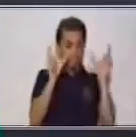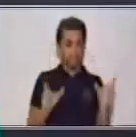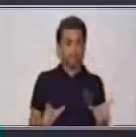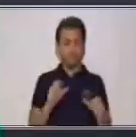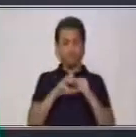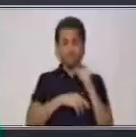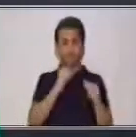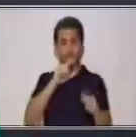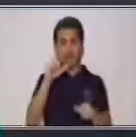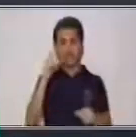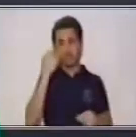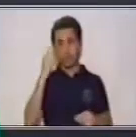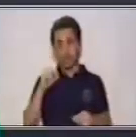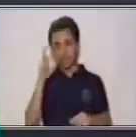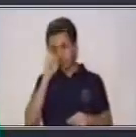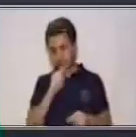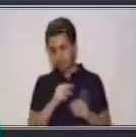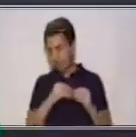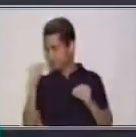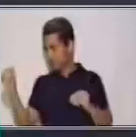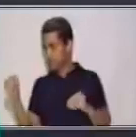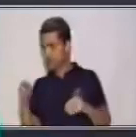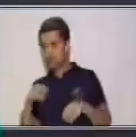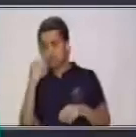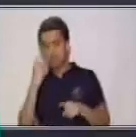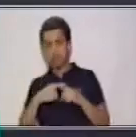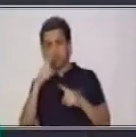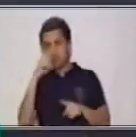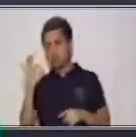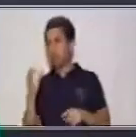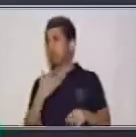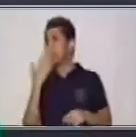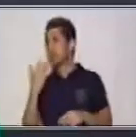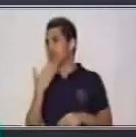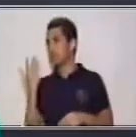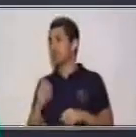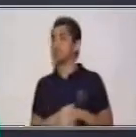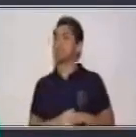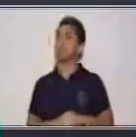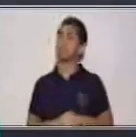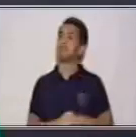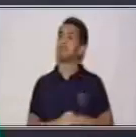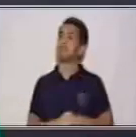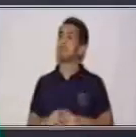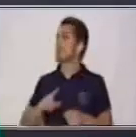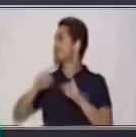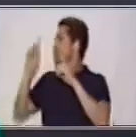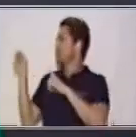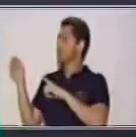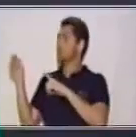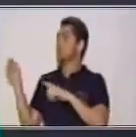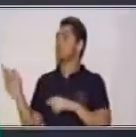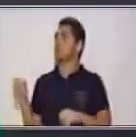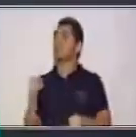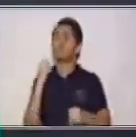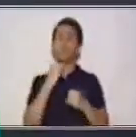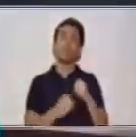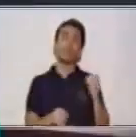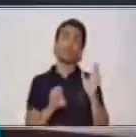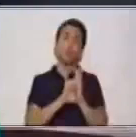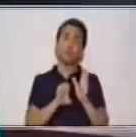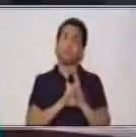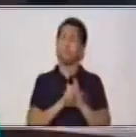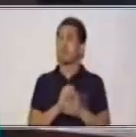mixto de una manera muy sencilla. Y vamos a tener el último ejemplo.